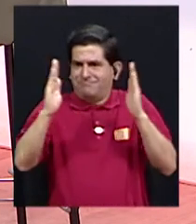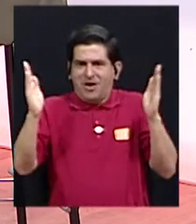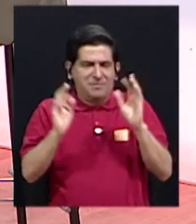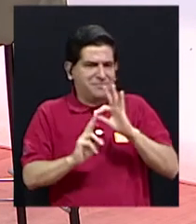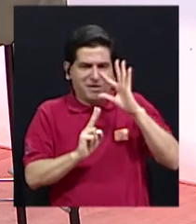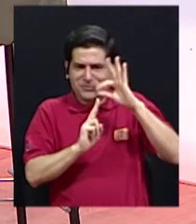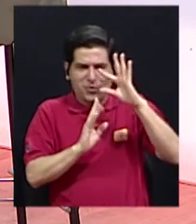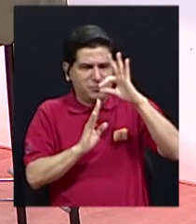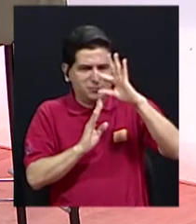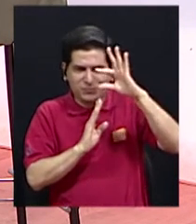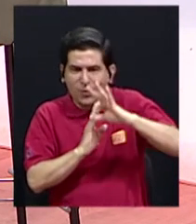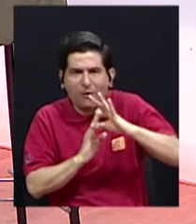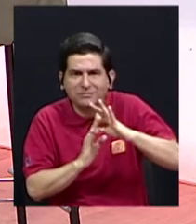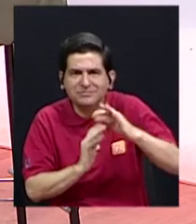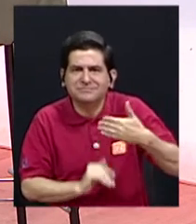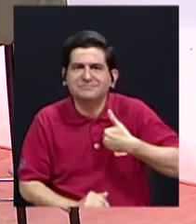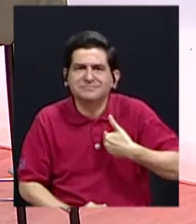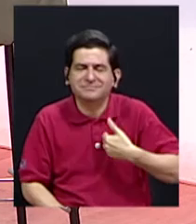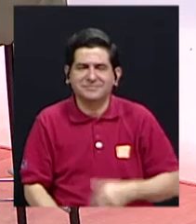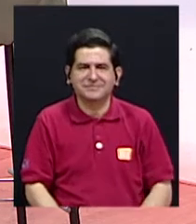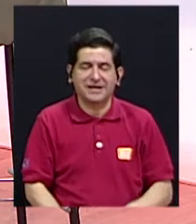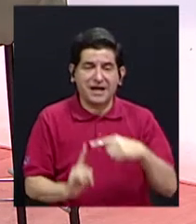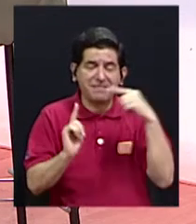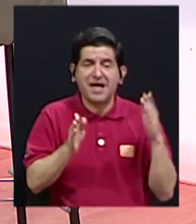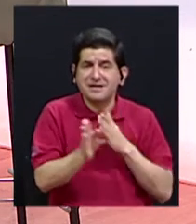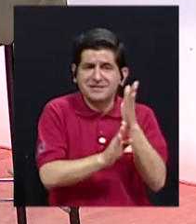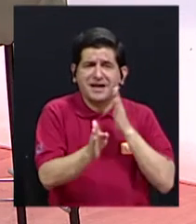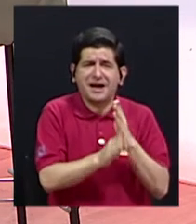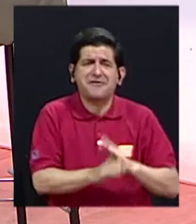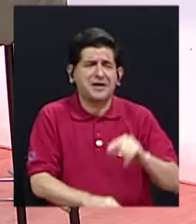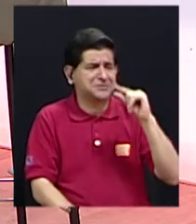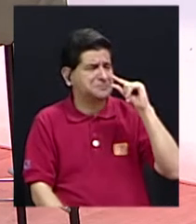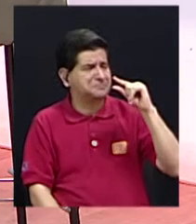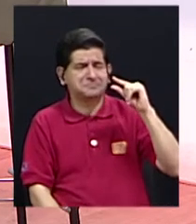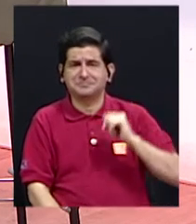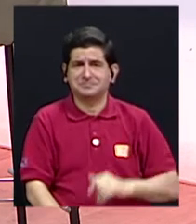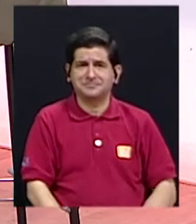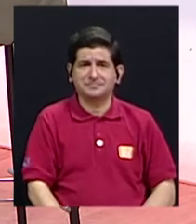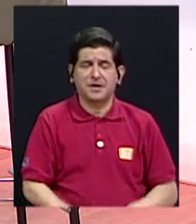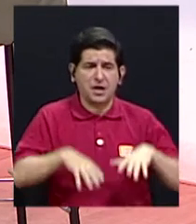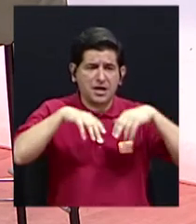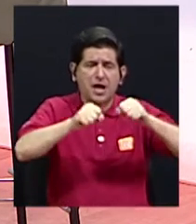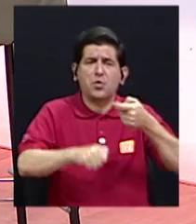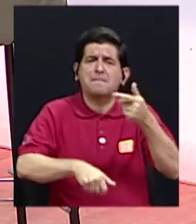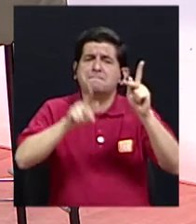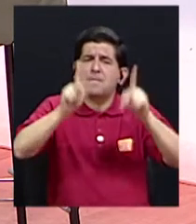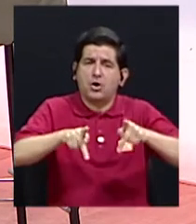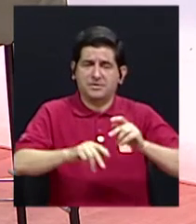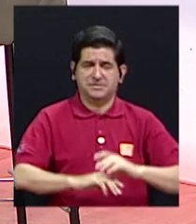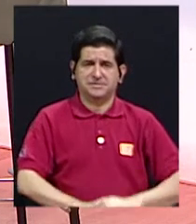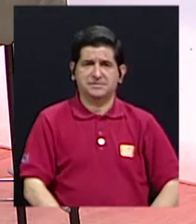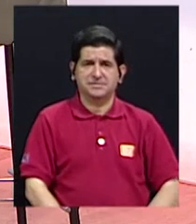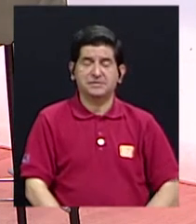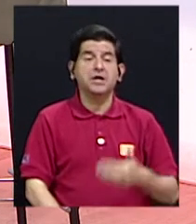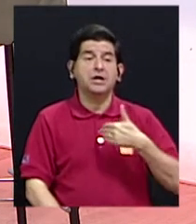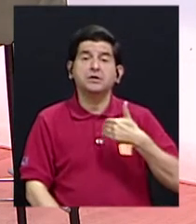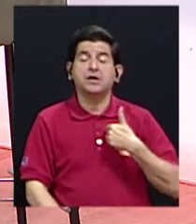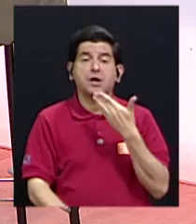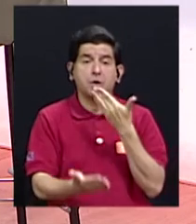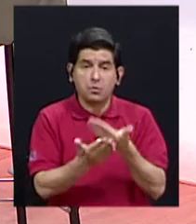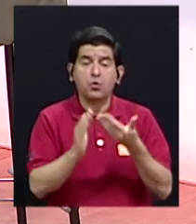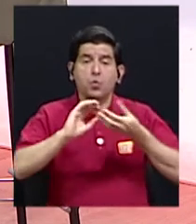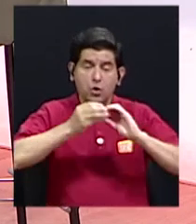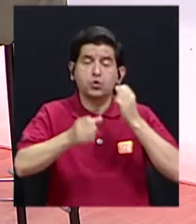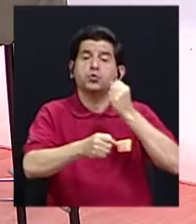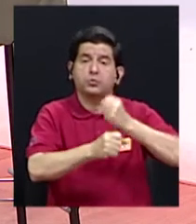posibilidades que están desde las carreras que son pequeñitas que gradúan muy poca gente y que tienen muy buenos